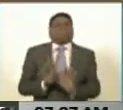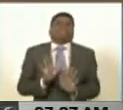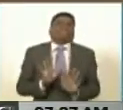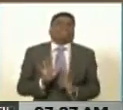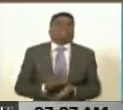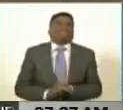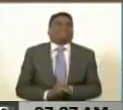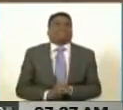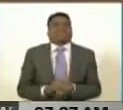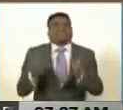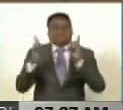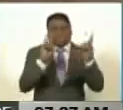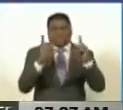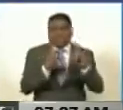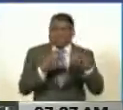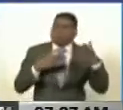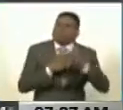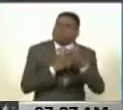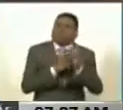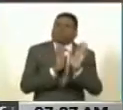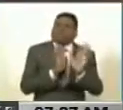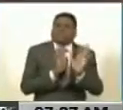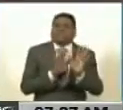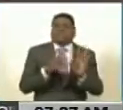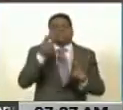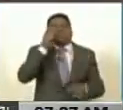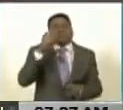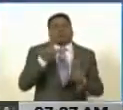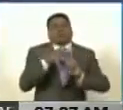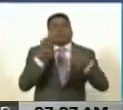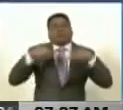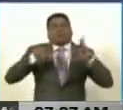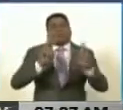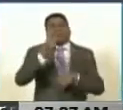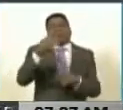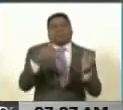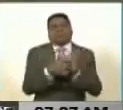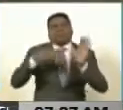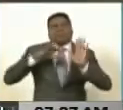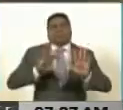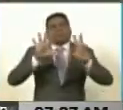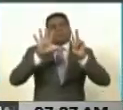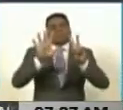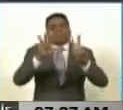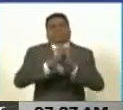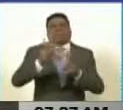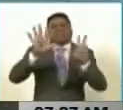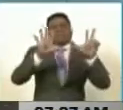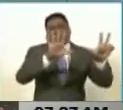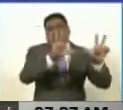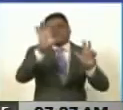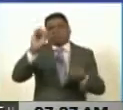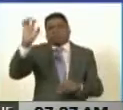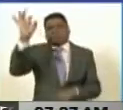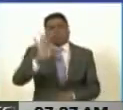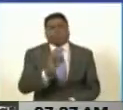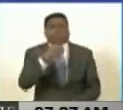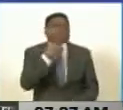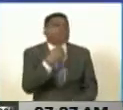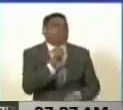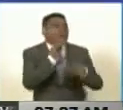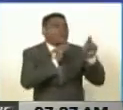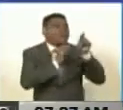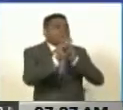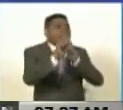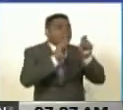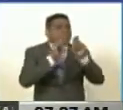El diálogo como obstáculo, buscando la paz para el 2017, Venezuela, el 80% según las últimas encuestas querían el diálogo para lograr